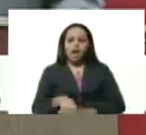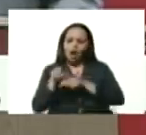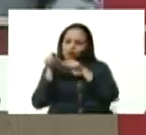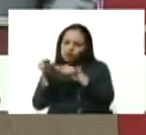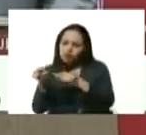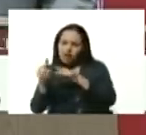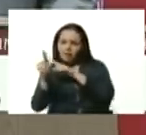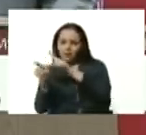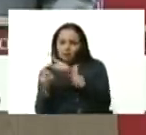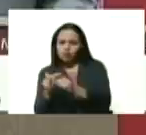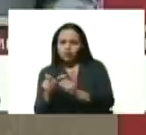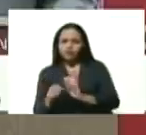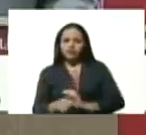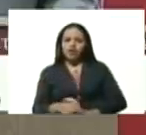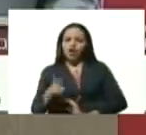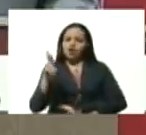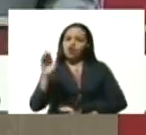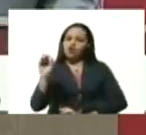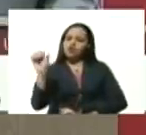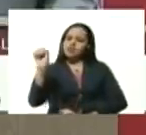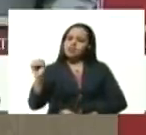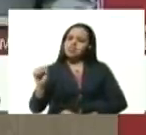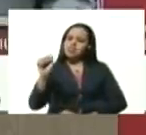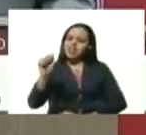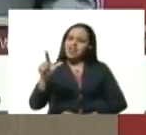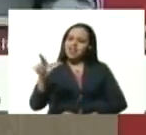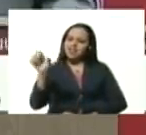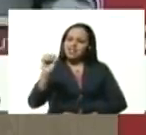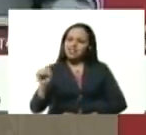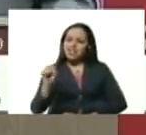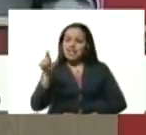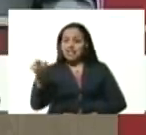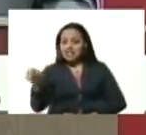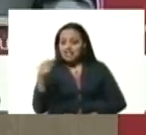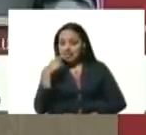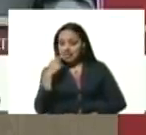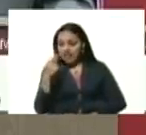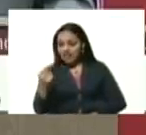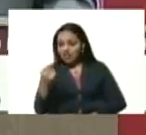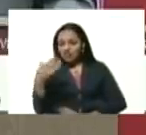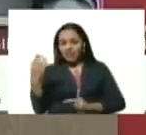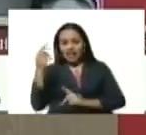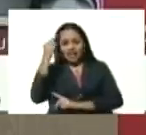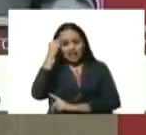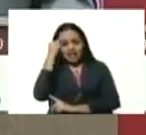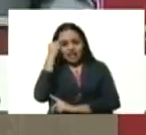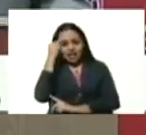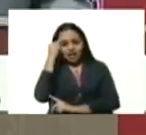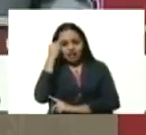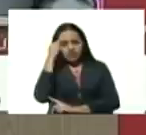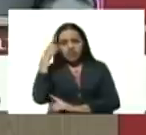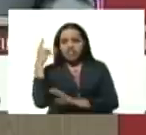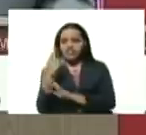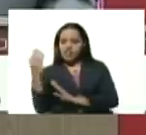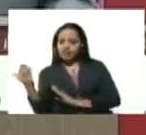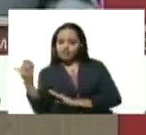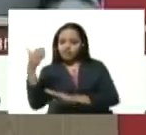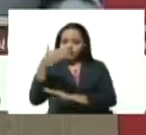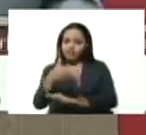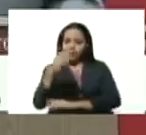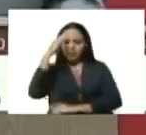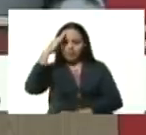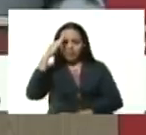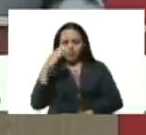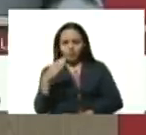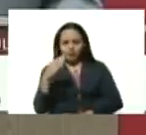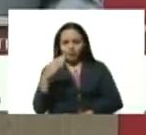usted, señor Manuel Rosales, y le dijeron la fecha en que esa incursión debía ocurrir, es decir, entre